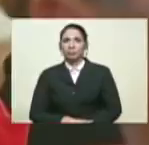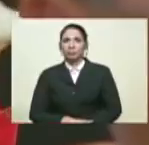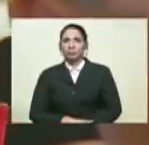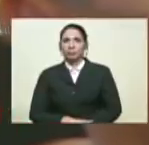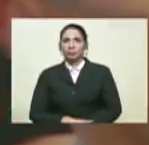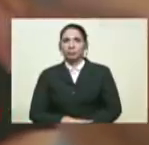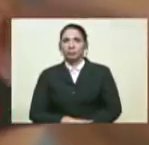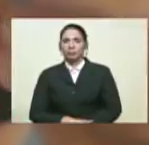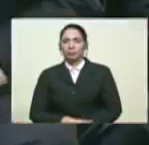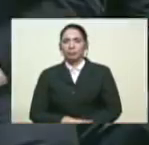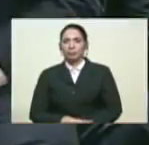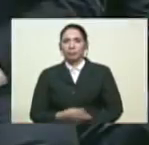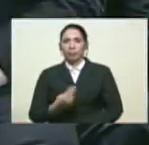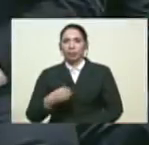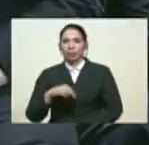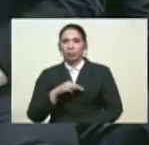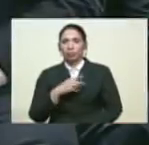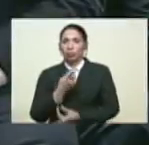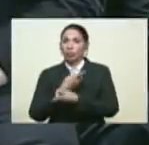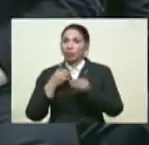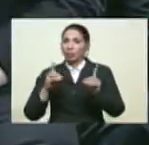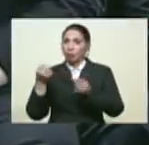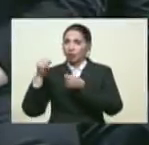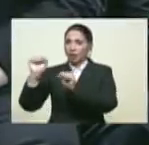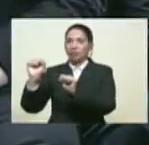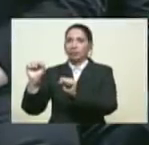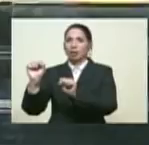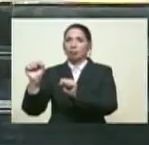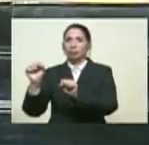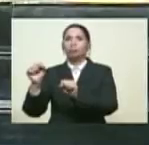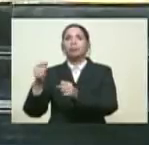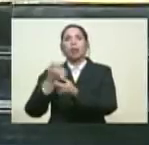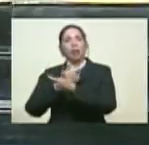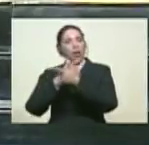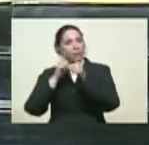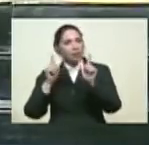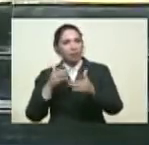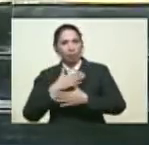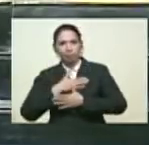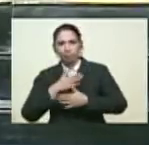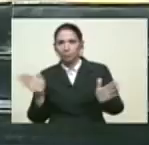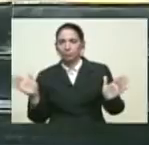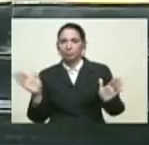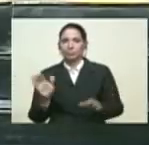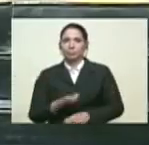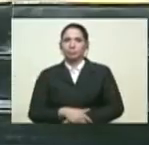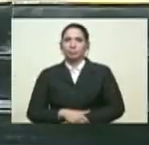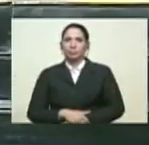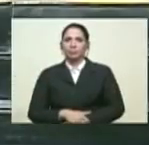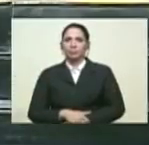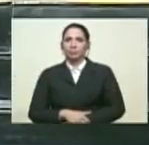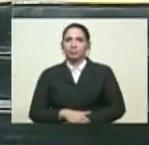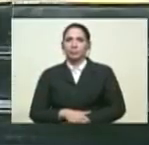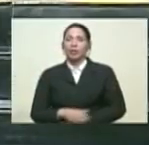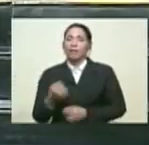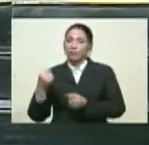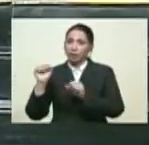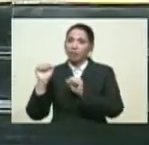Y lo hemos enfrentado en democracia, con plenas libertades. Los hemos enfrentado